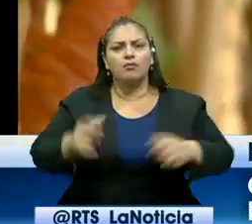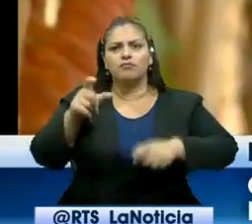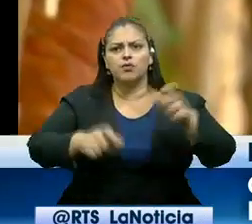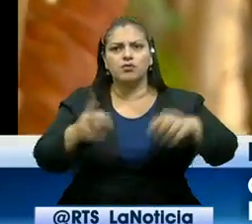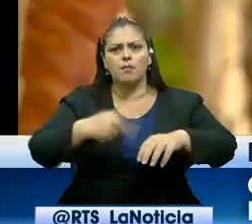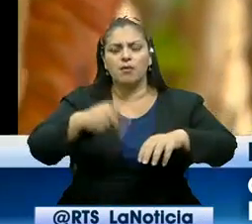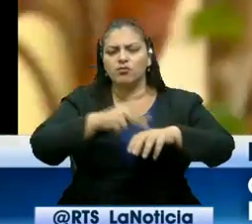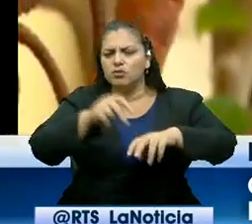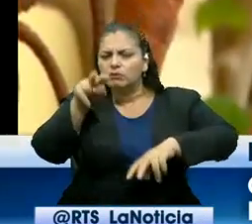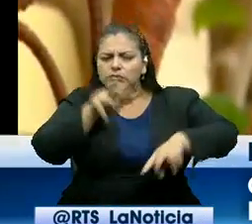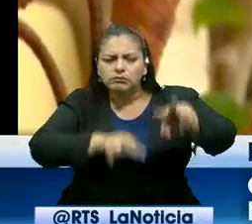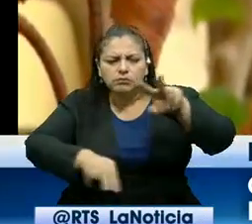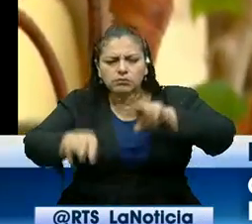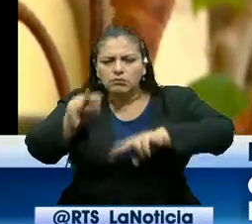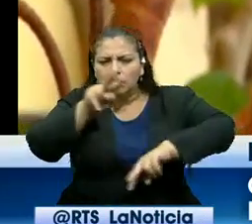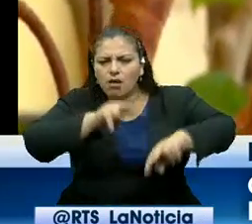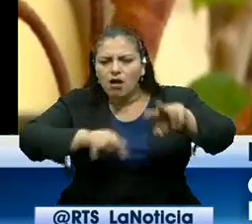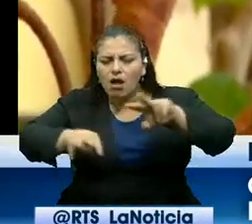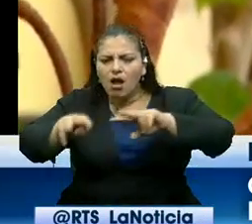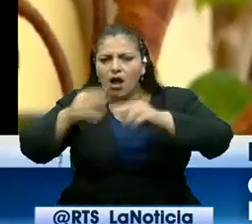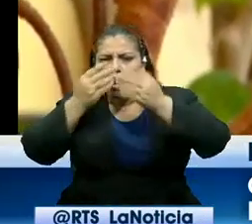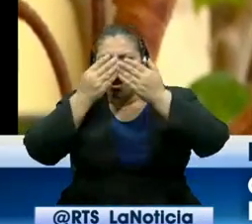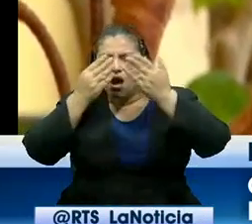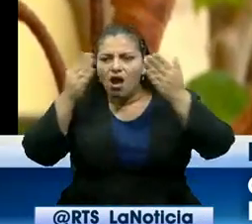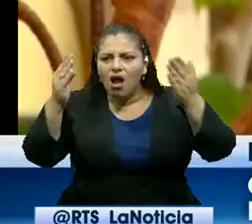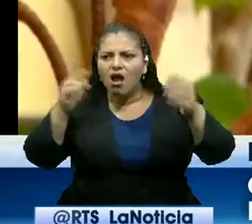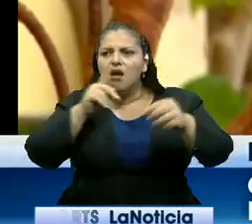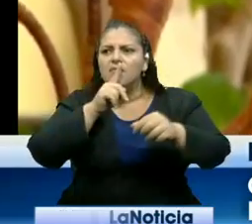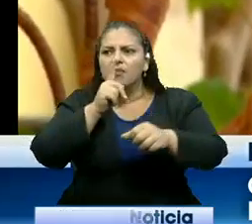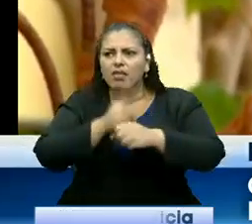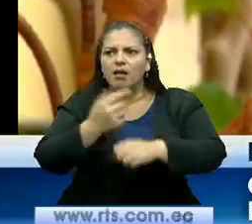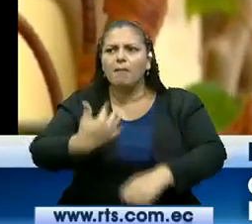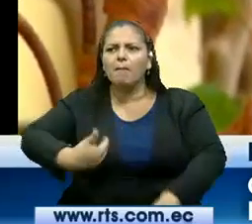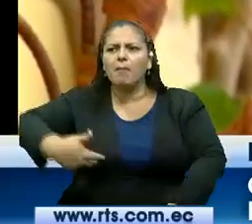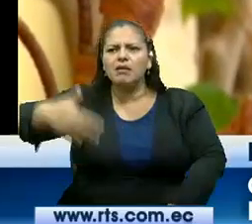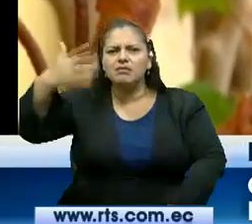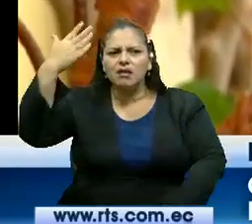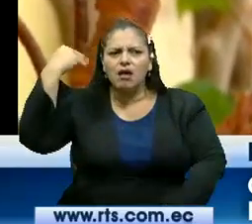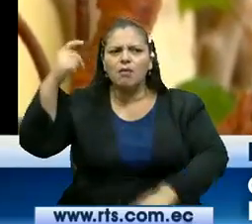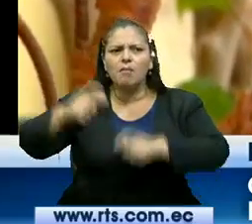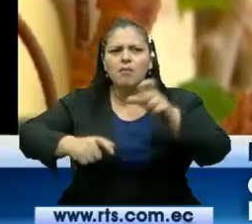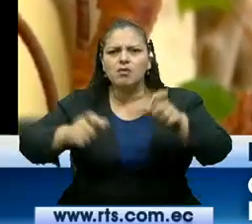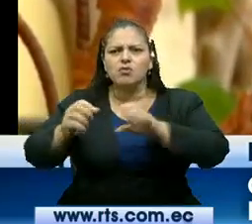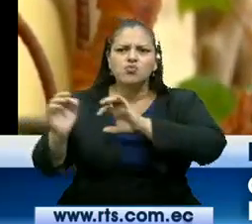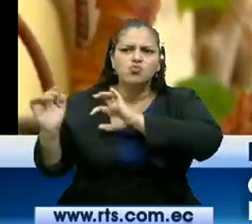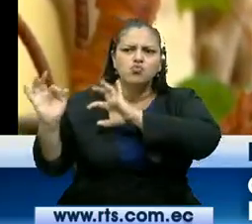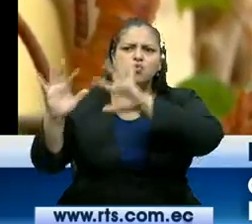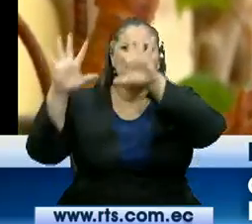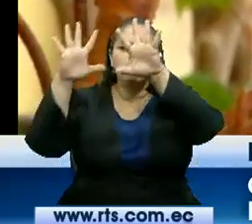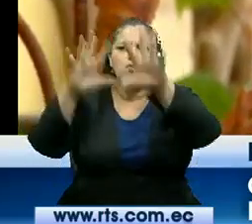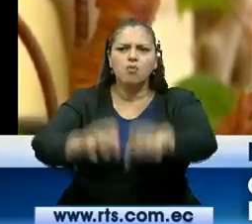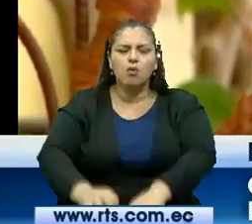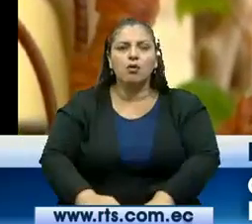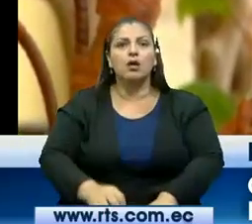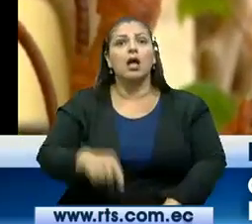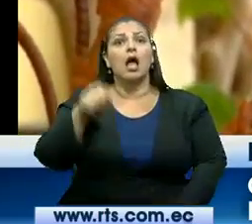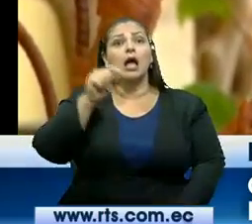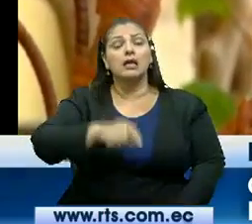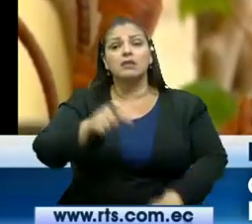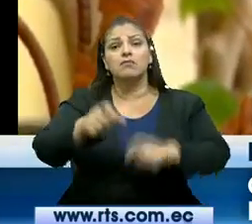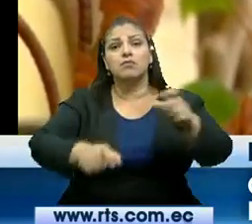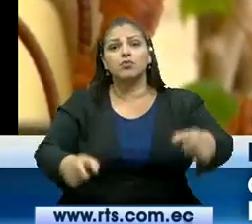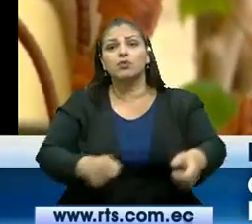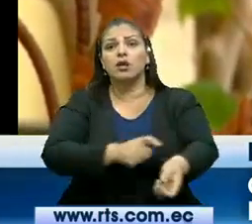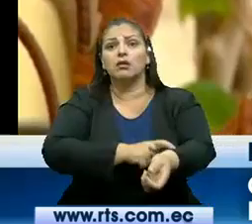fueron encontrados, que corroboran muchos rasgos importantes del pescador, del